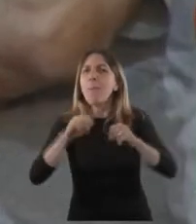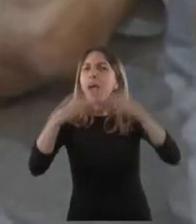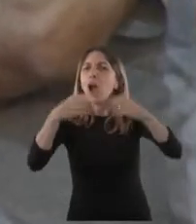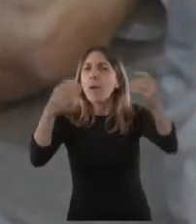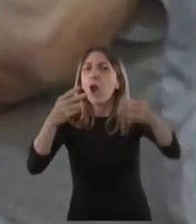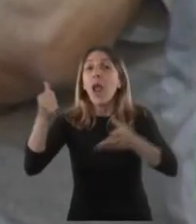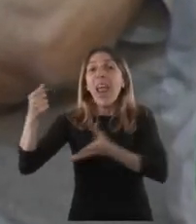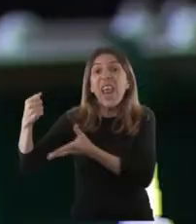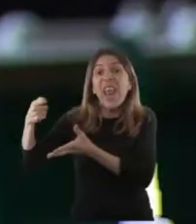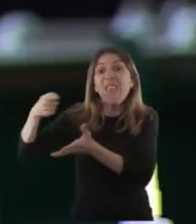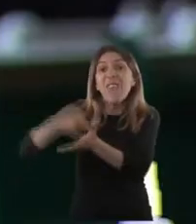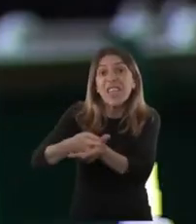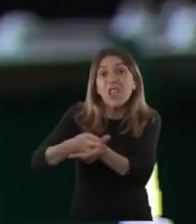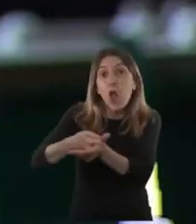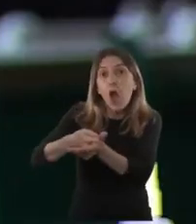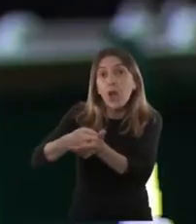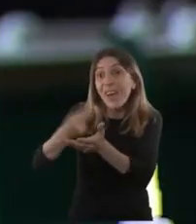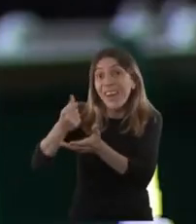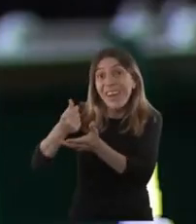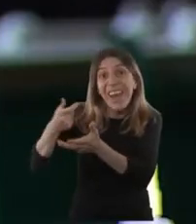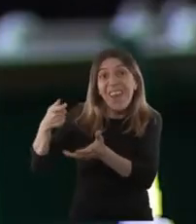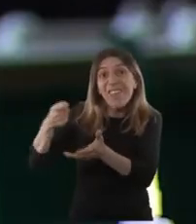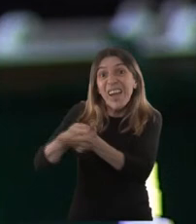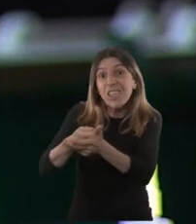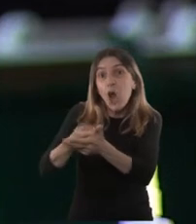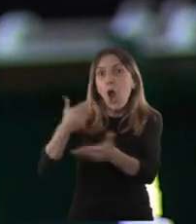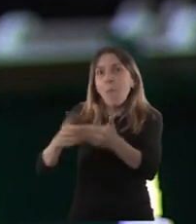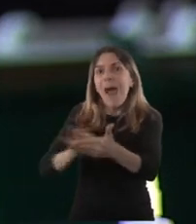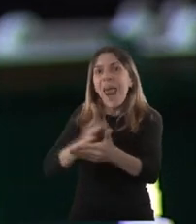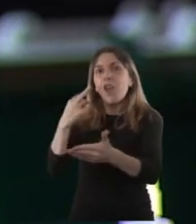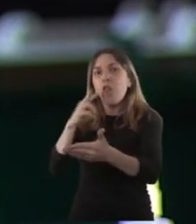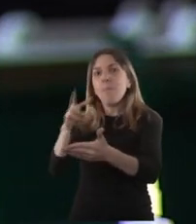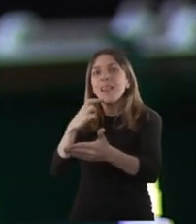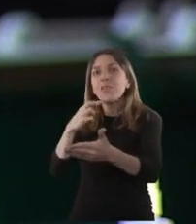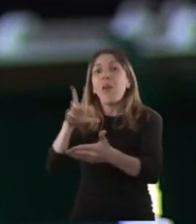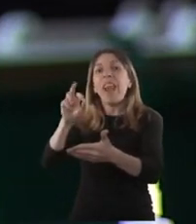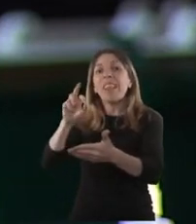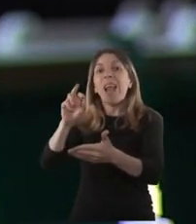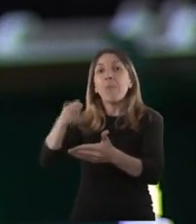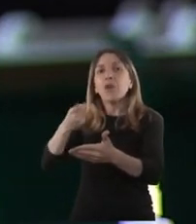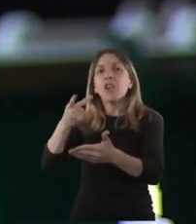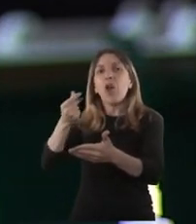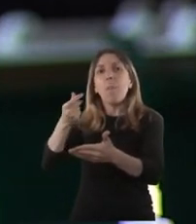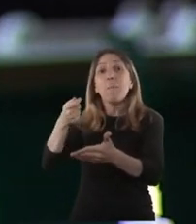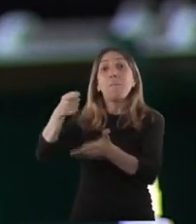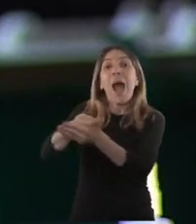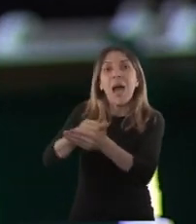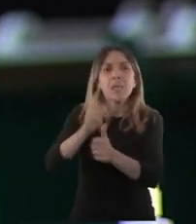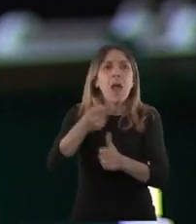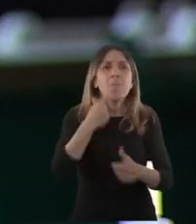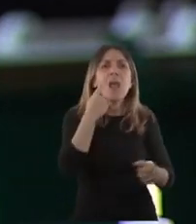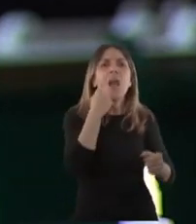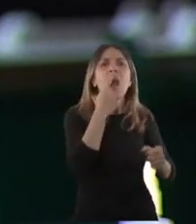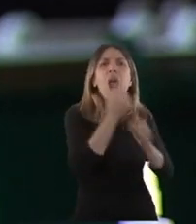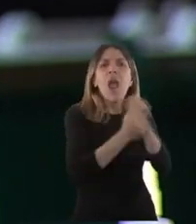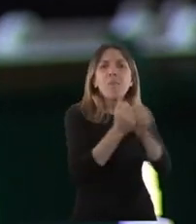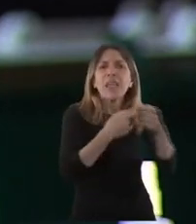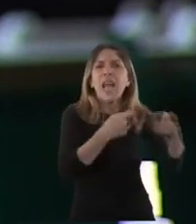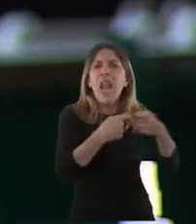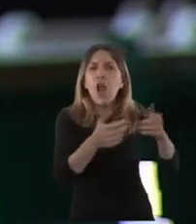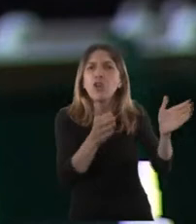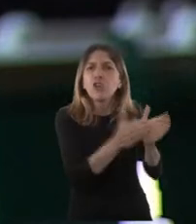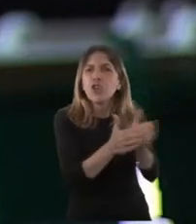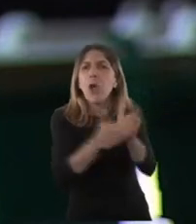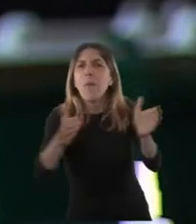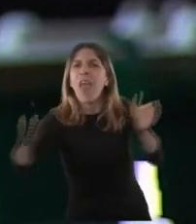inversión 30% más que en el año 2019, inversión de empresas nacionales, pymes, medianas, grandes